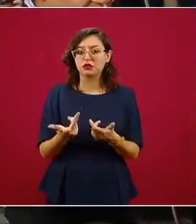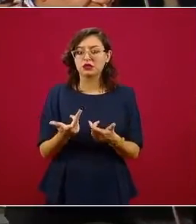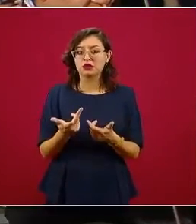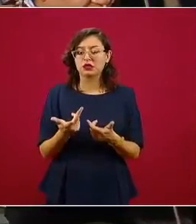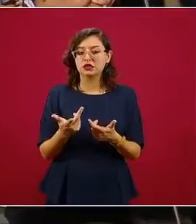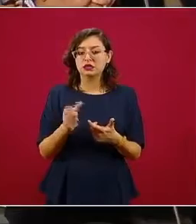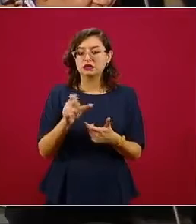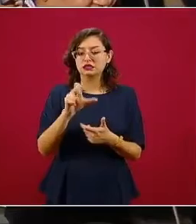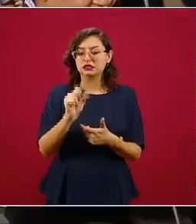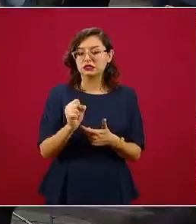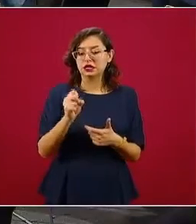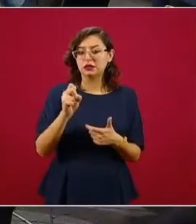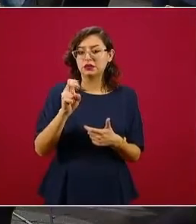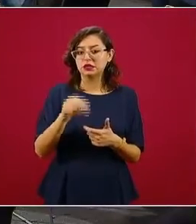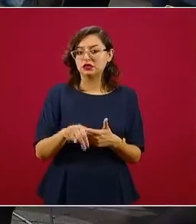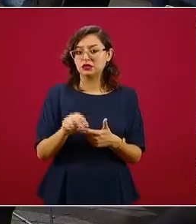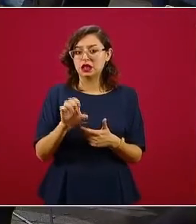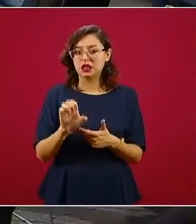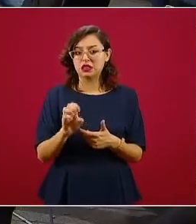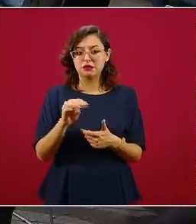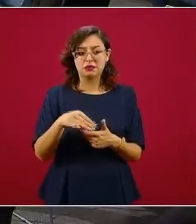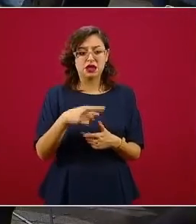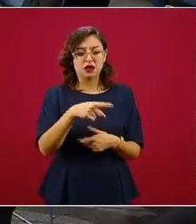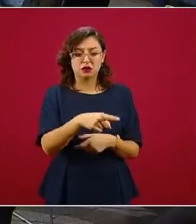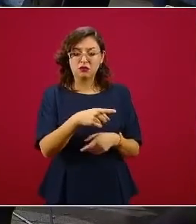Sistema Nacional de Empleo o habrá un